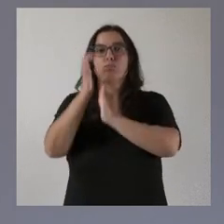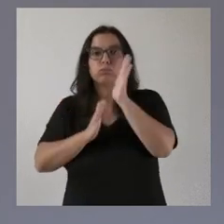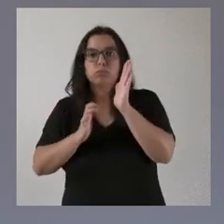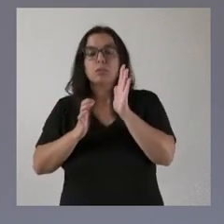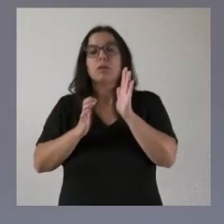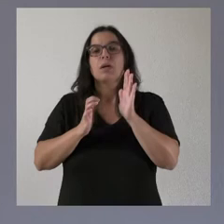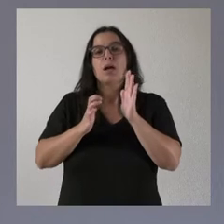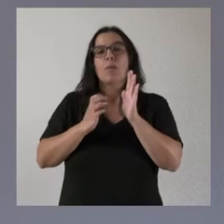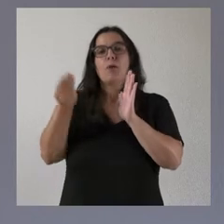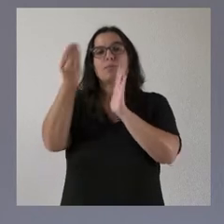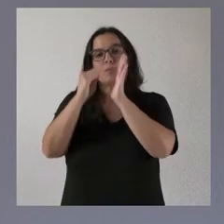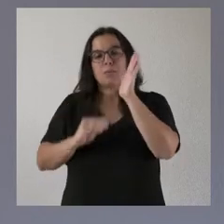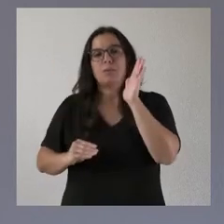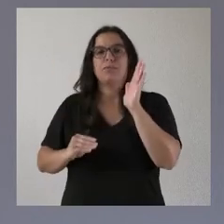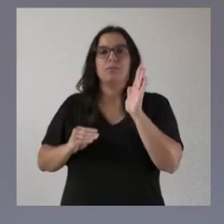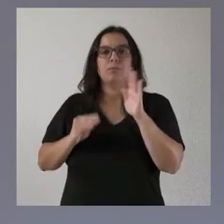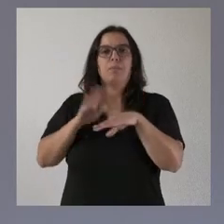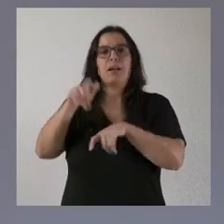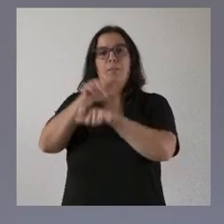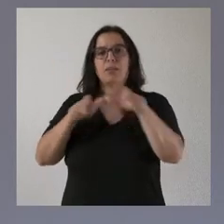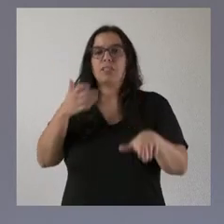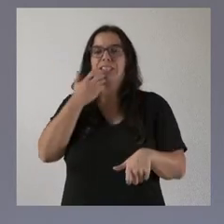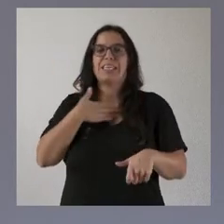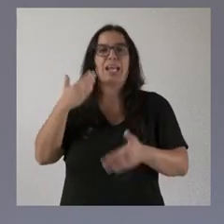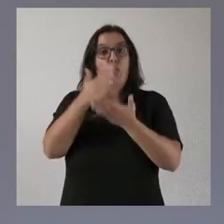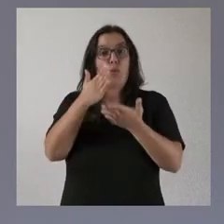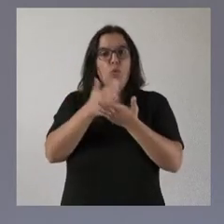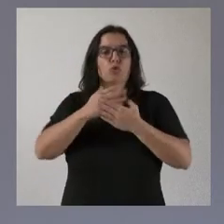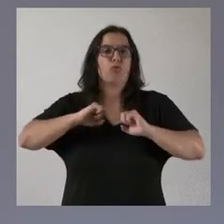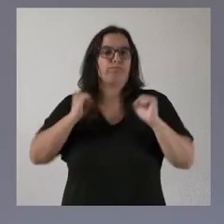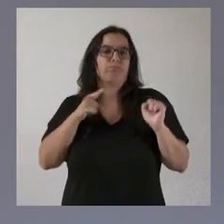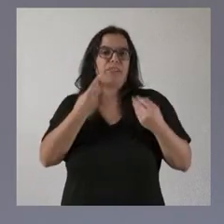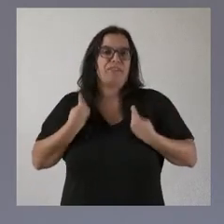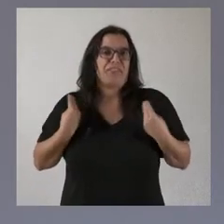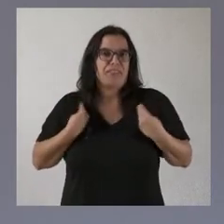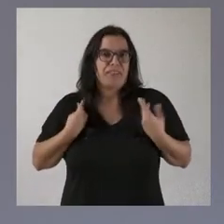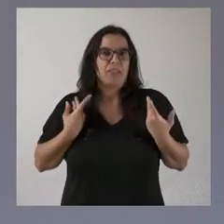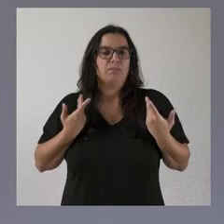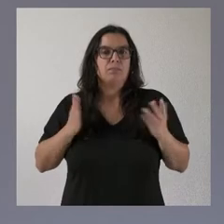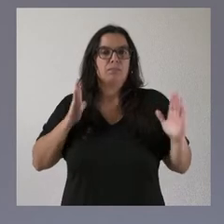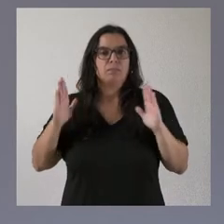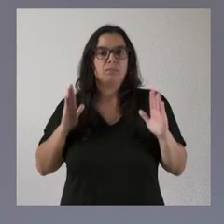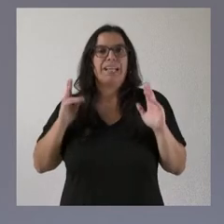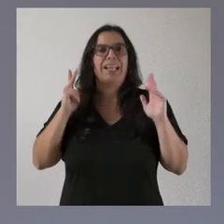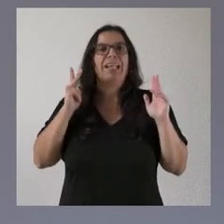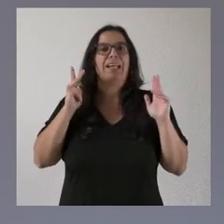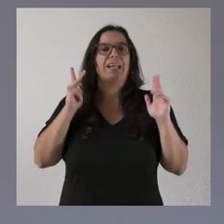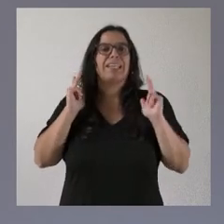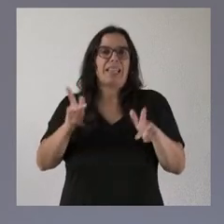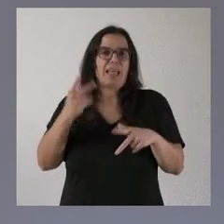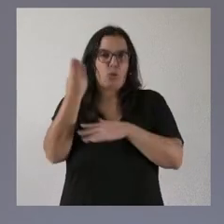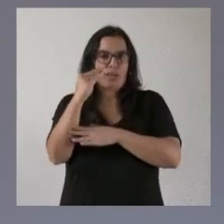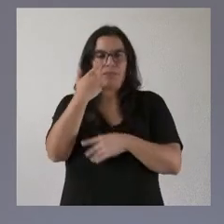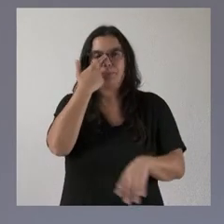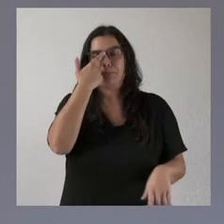que quieren residir durante el curso escolar para los jóvenes que quieren residir durante el escolar en la residencias juveniles de